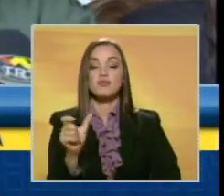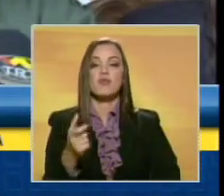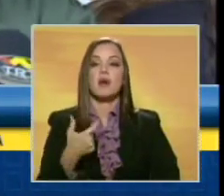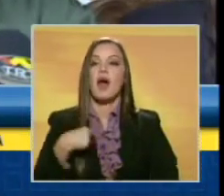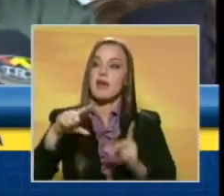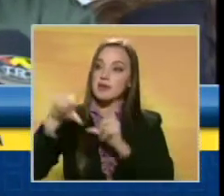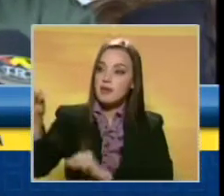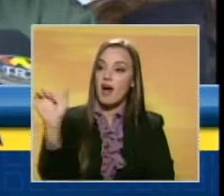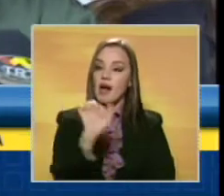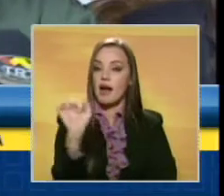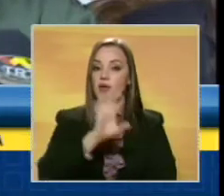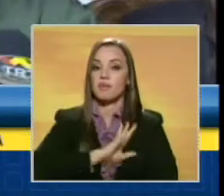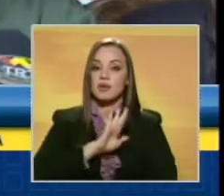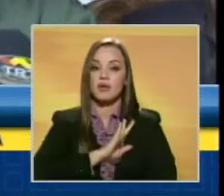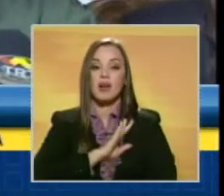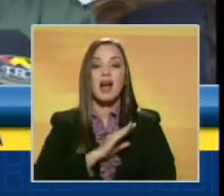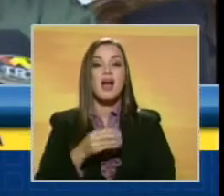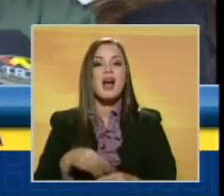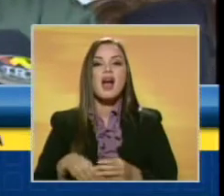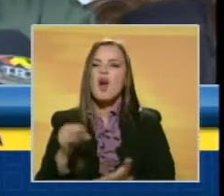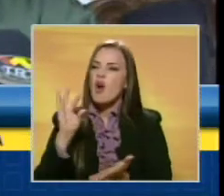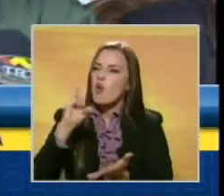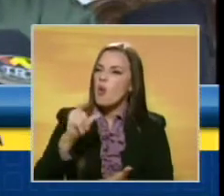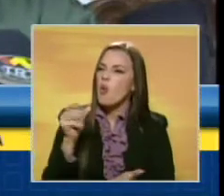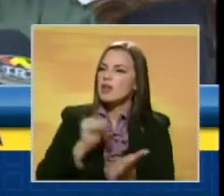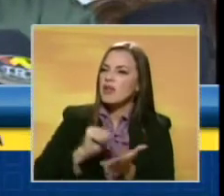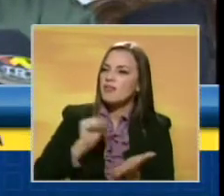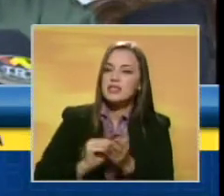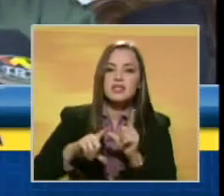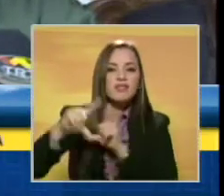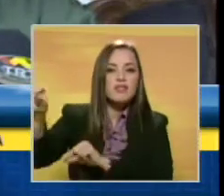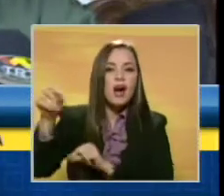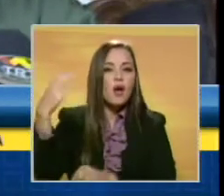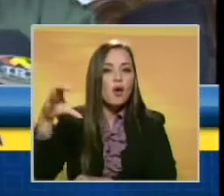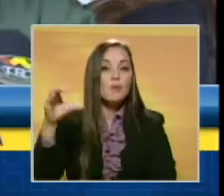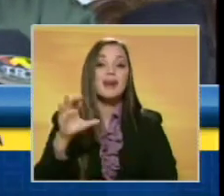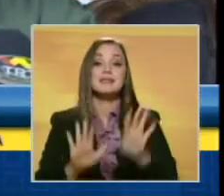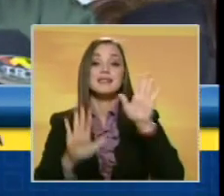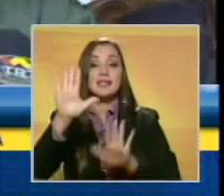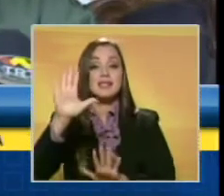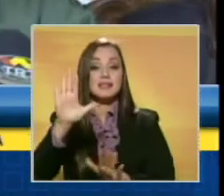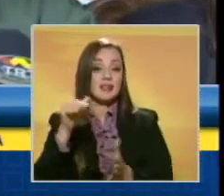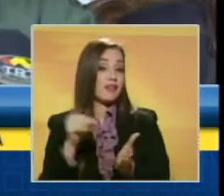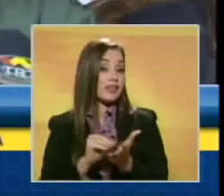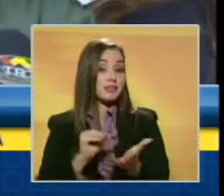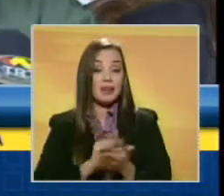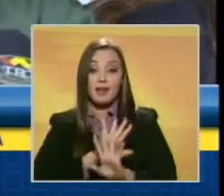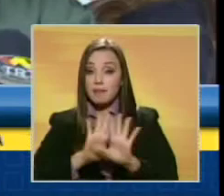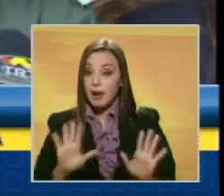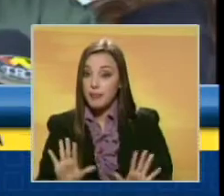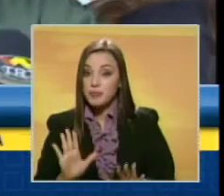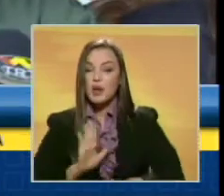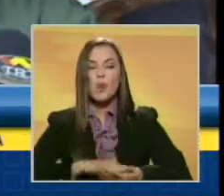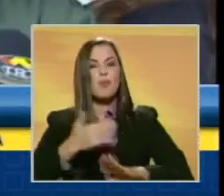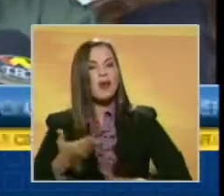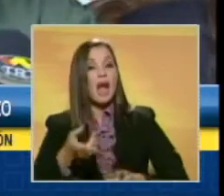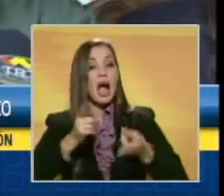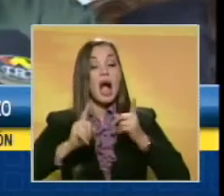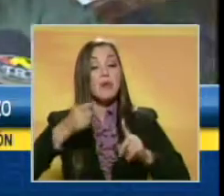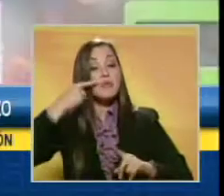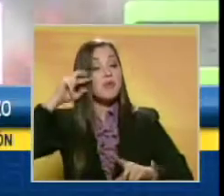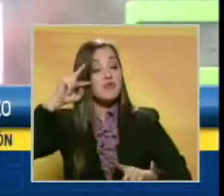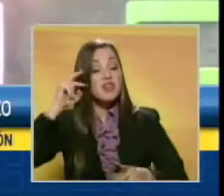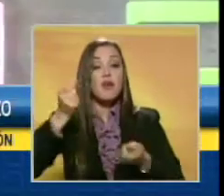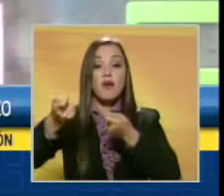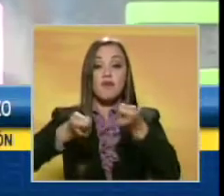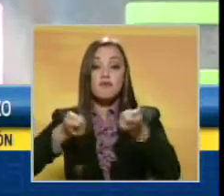para Colombia. Esto con la finalidad de reducir al mínimo el contrabando de combustible de